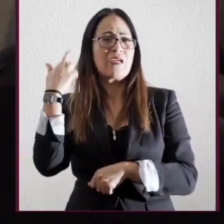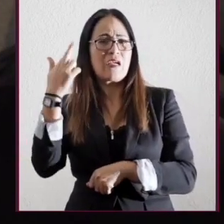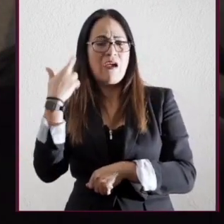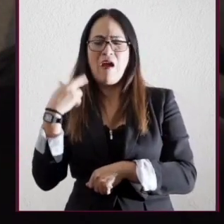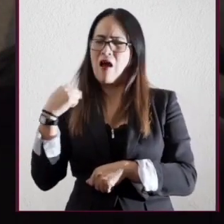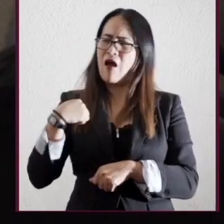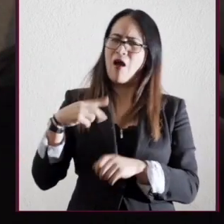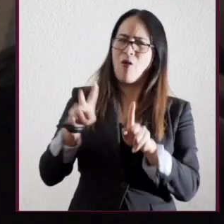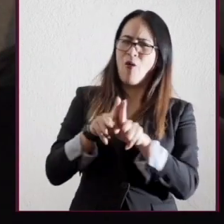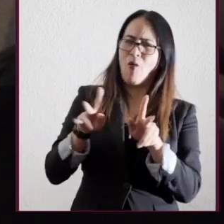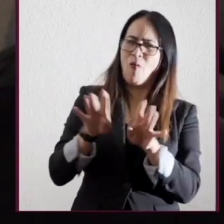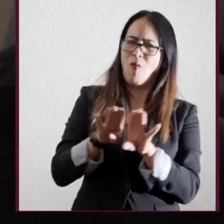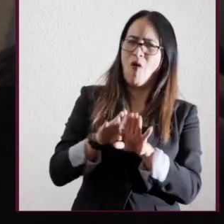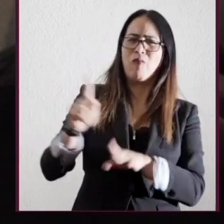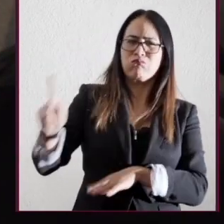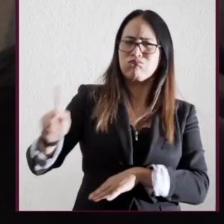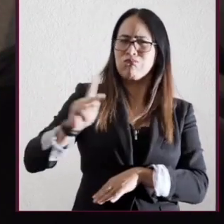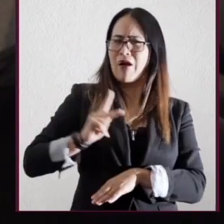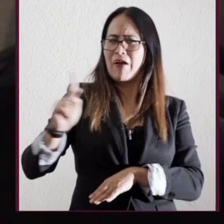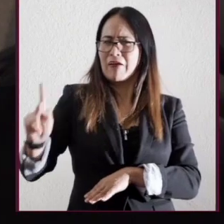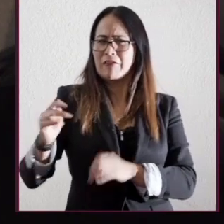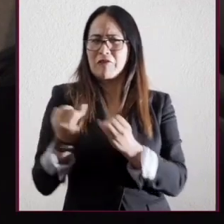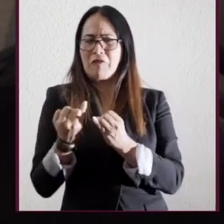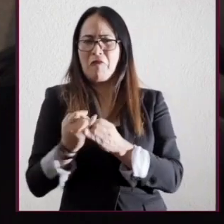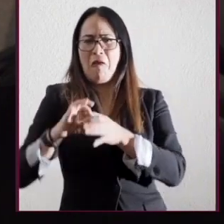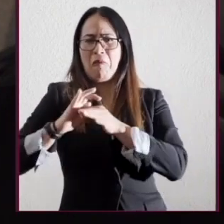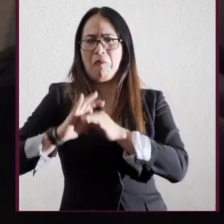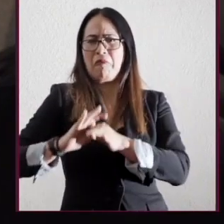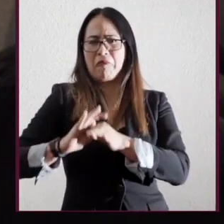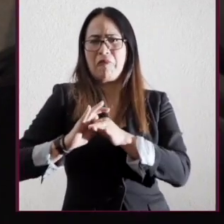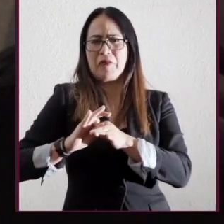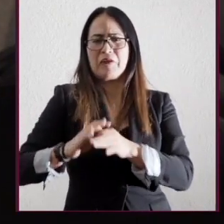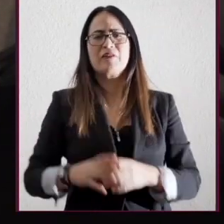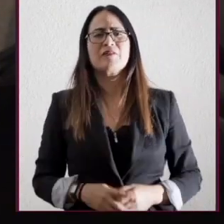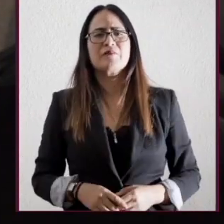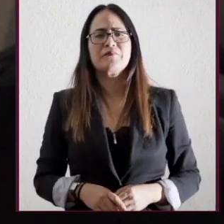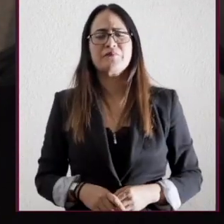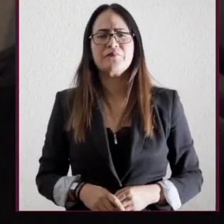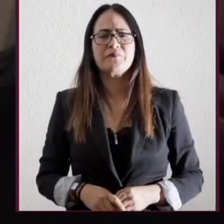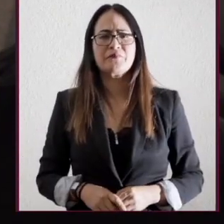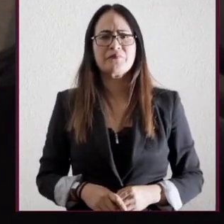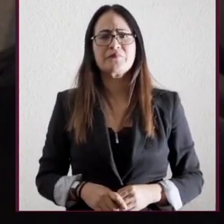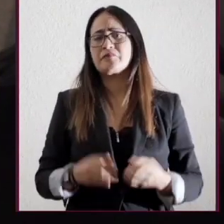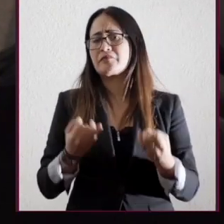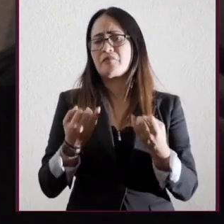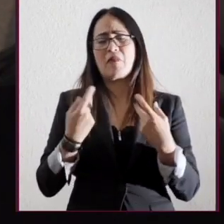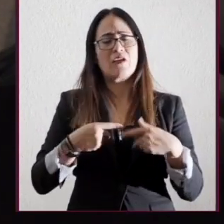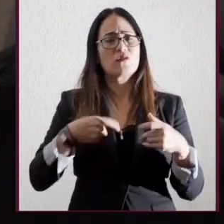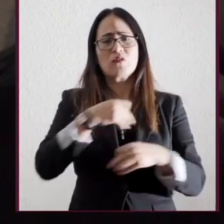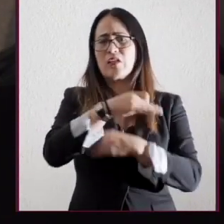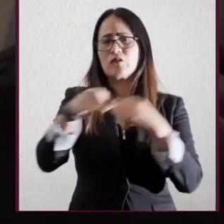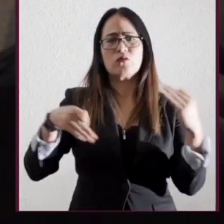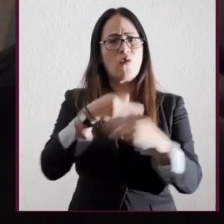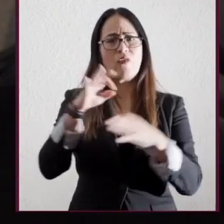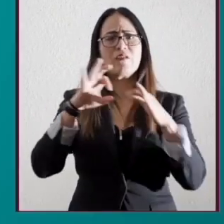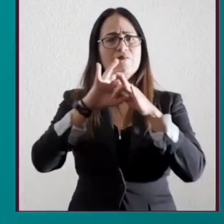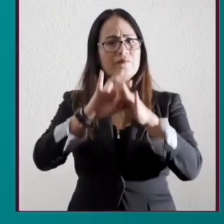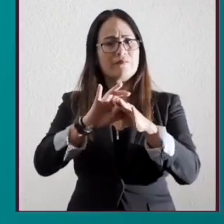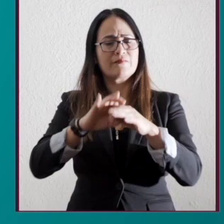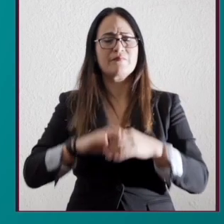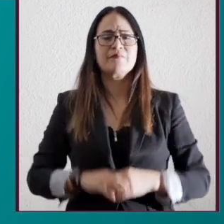una forma de identificarse y de crear una sensación de pertenencia con la población en